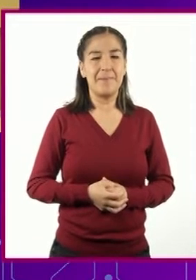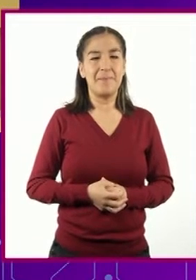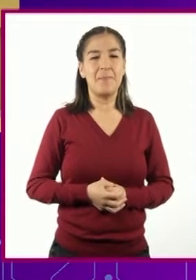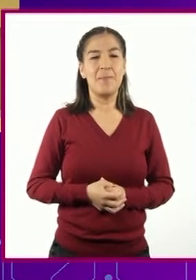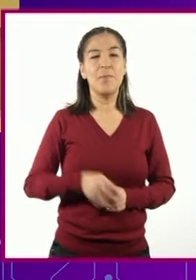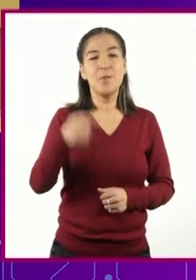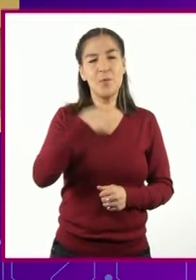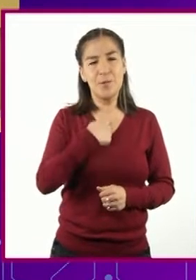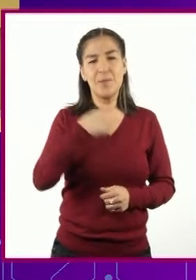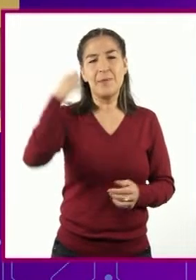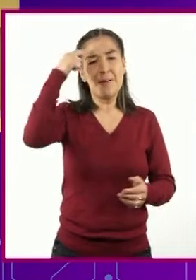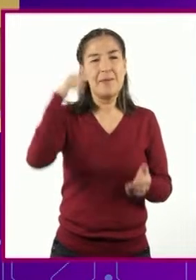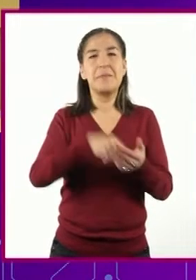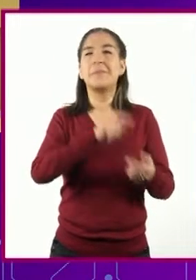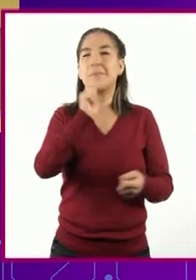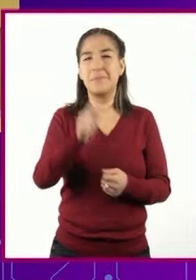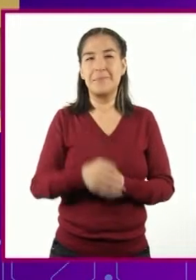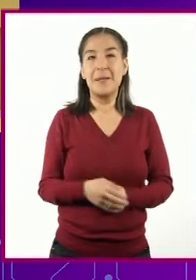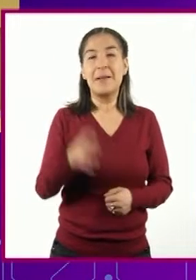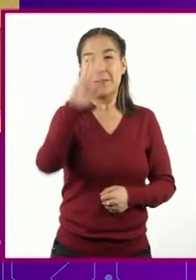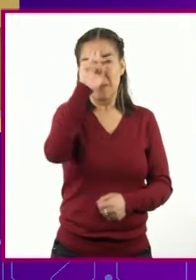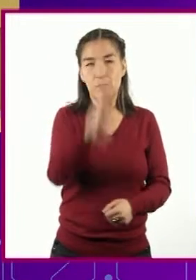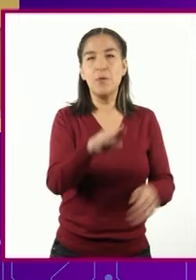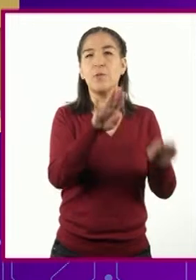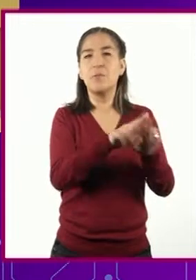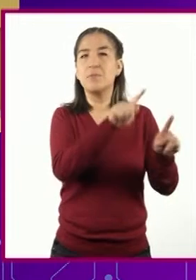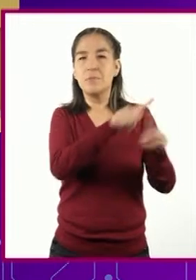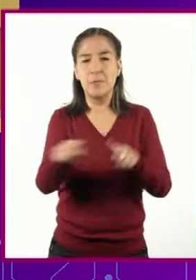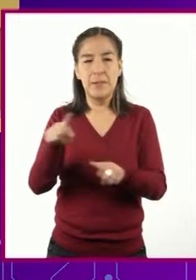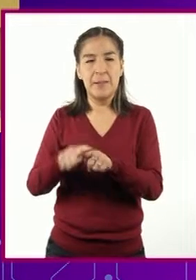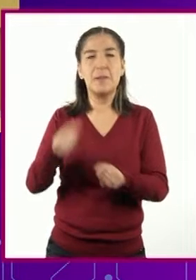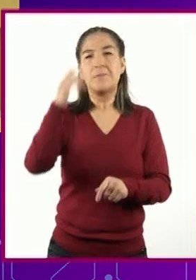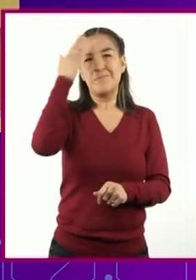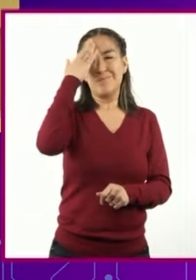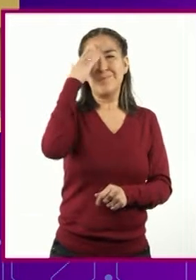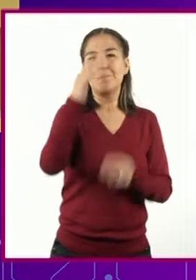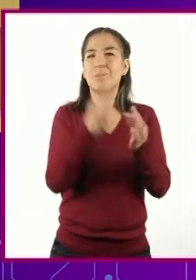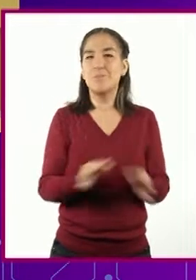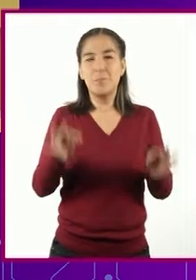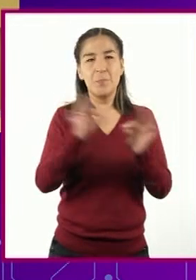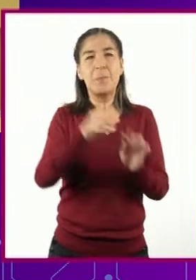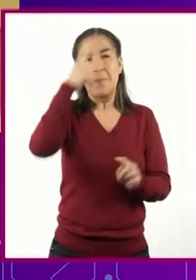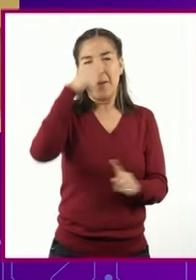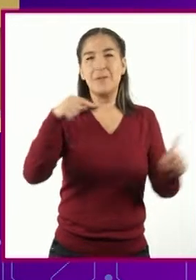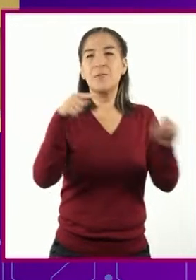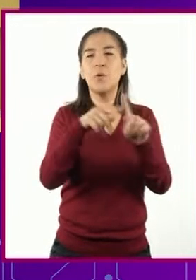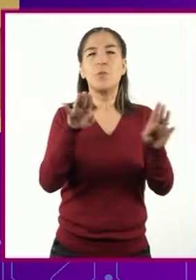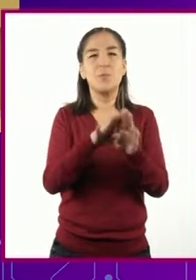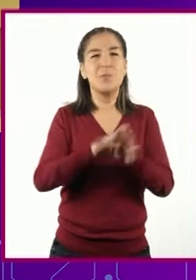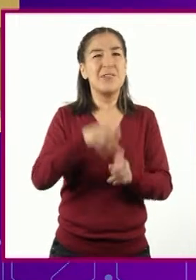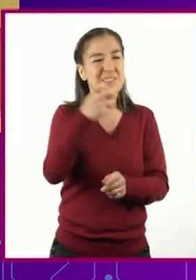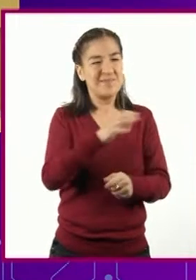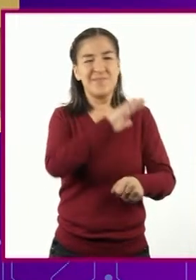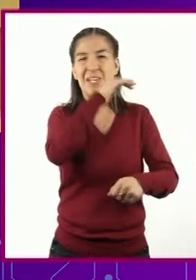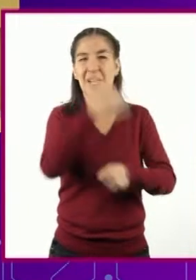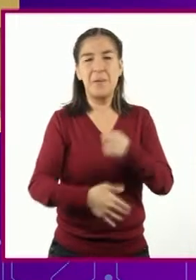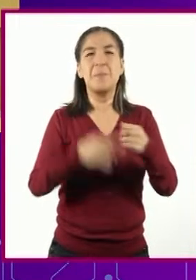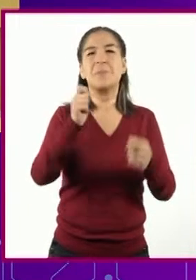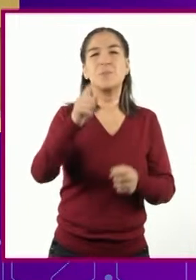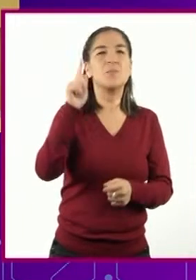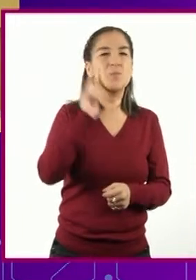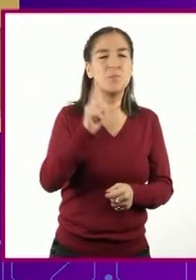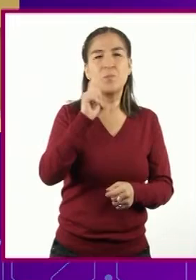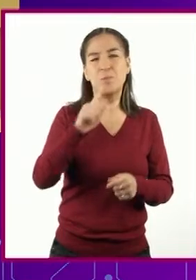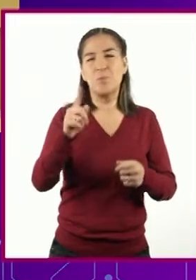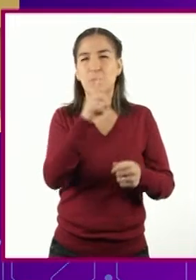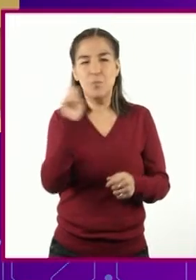yo creo firmemente que el respeto a la diversidad es un pilar fundamental en la erradicación del racismo, la xenofobia y